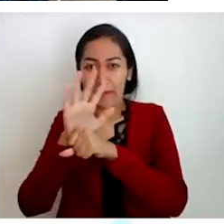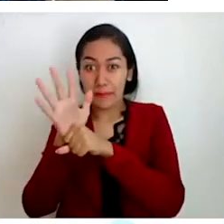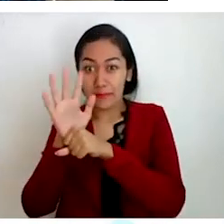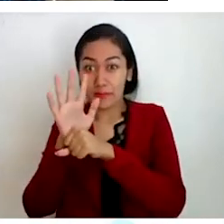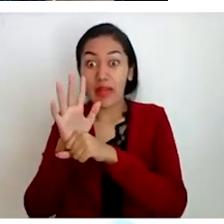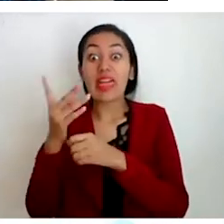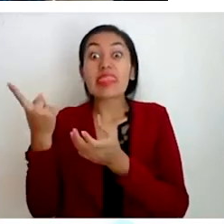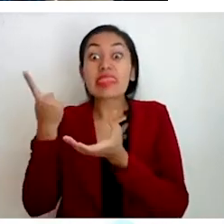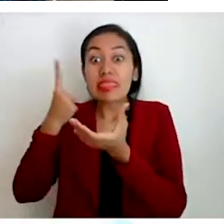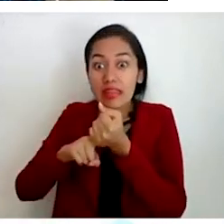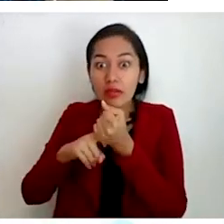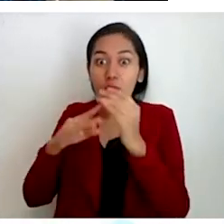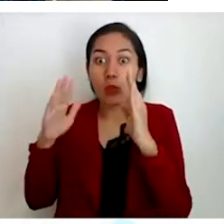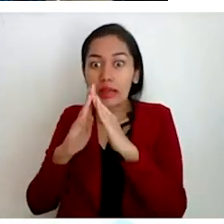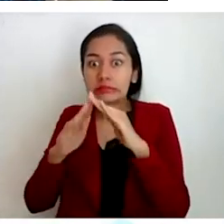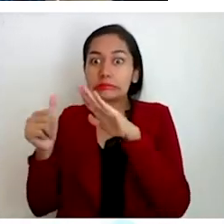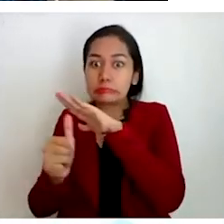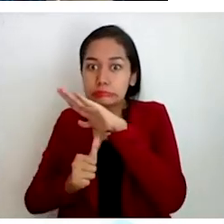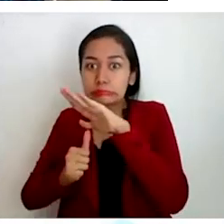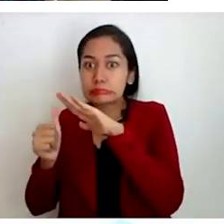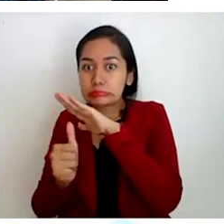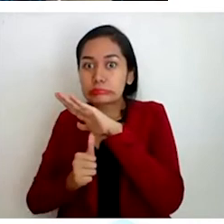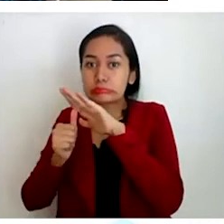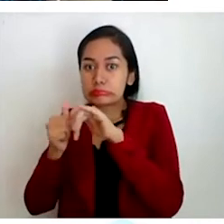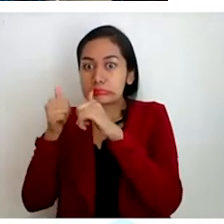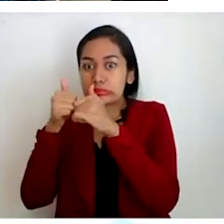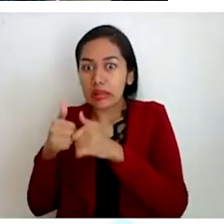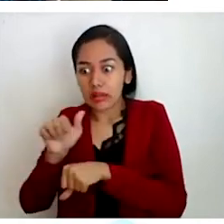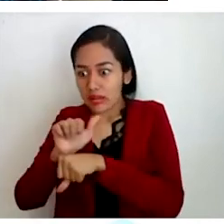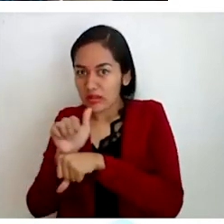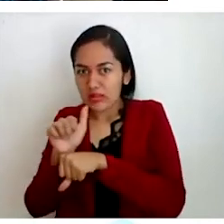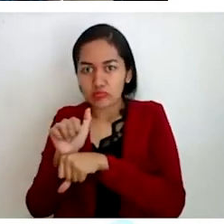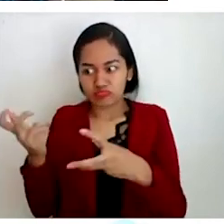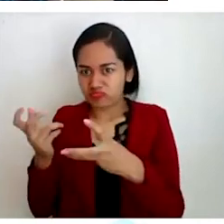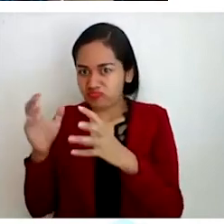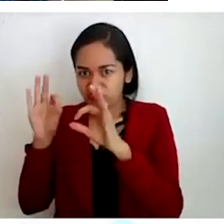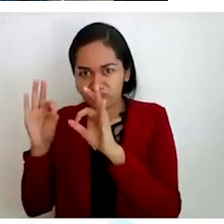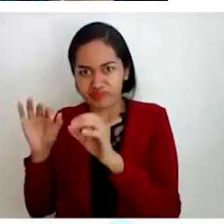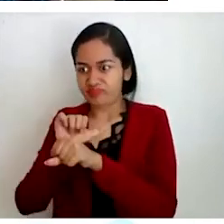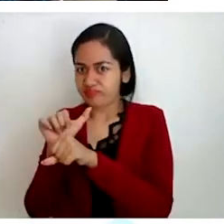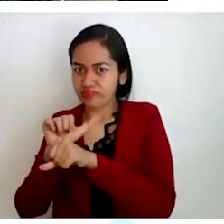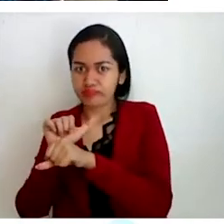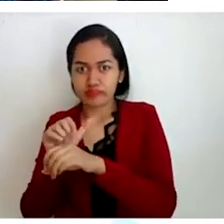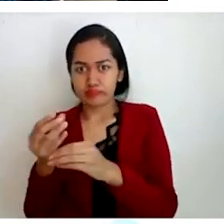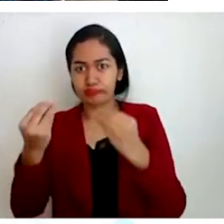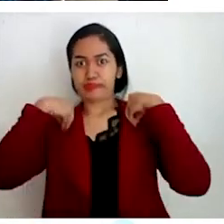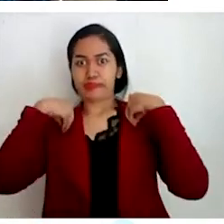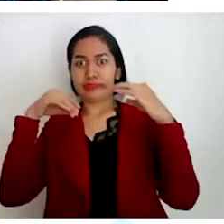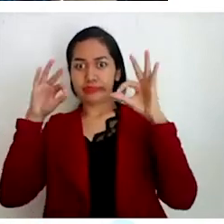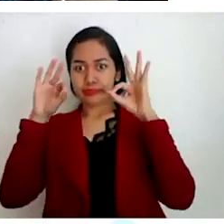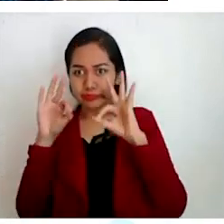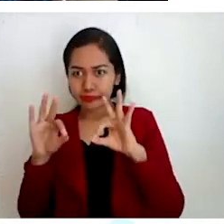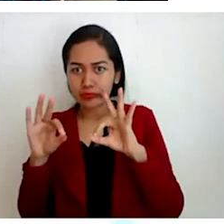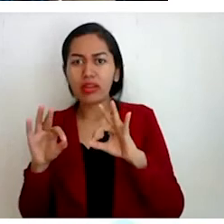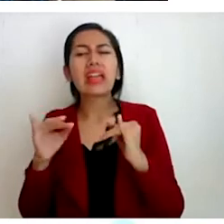Carlos nos comenta que en la obra de Pedro Almodóvar están muy presentes las referencias al VIH, una película